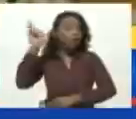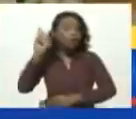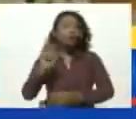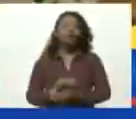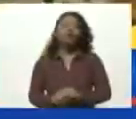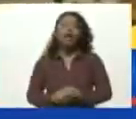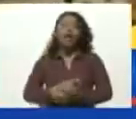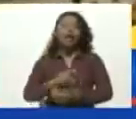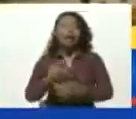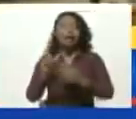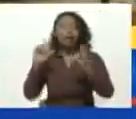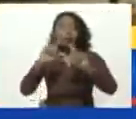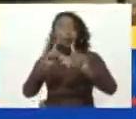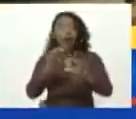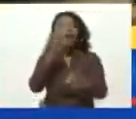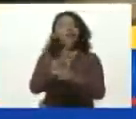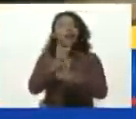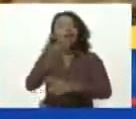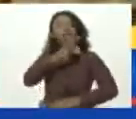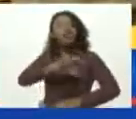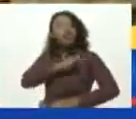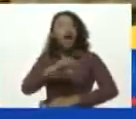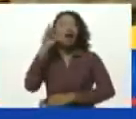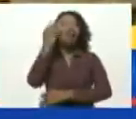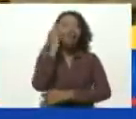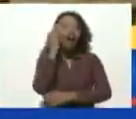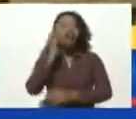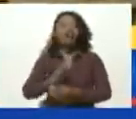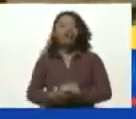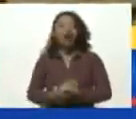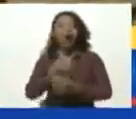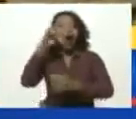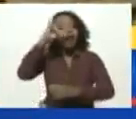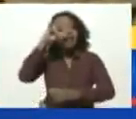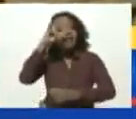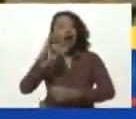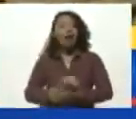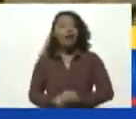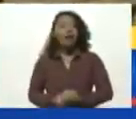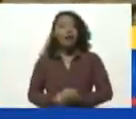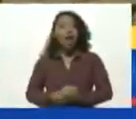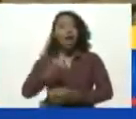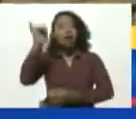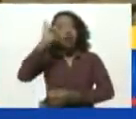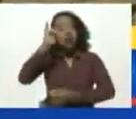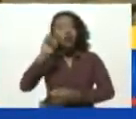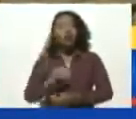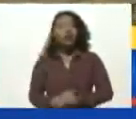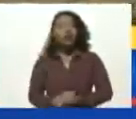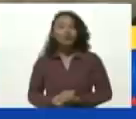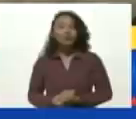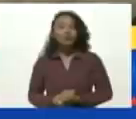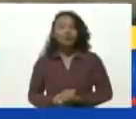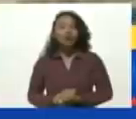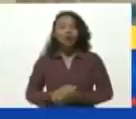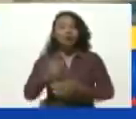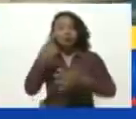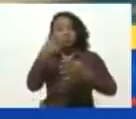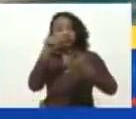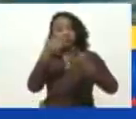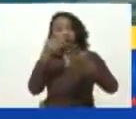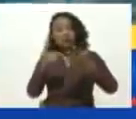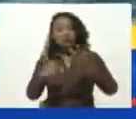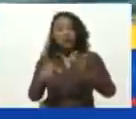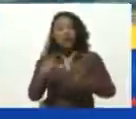y transmitiendo por redes sociales, Facebook, Instagram, YouTube, Periscope,